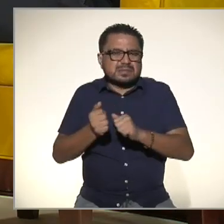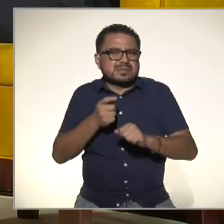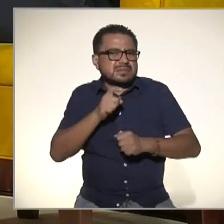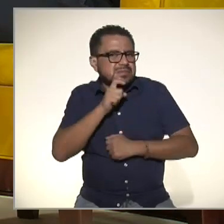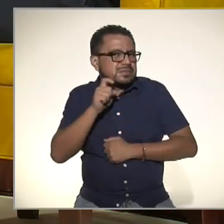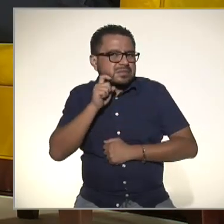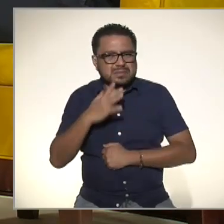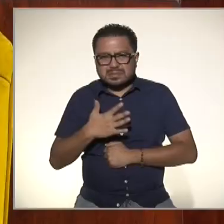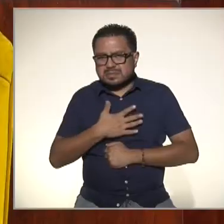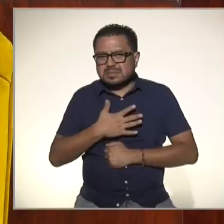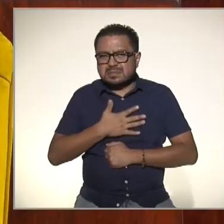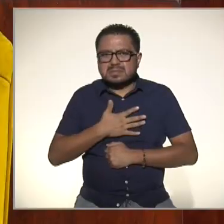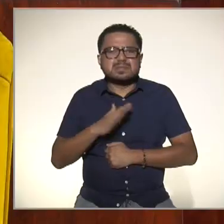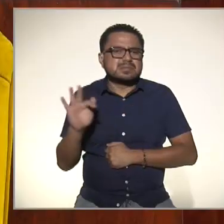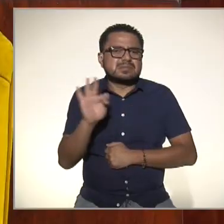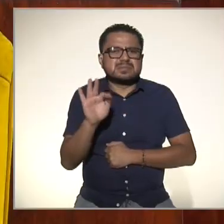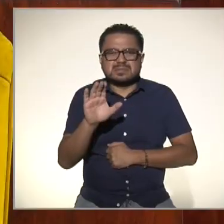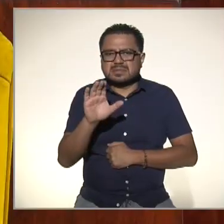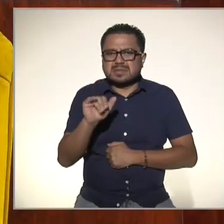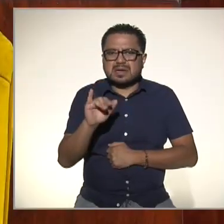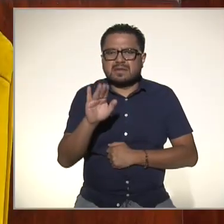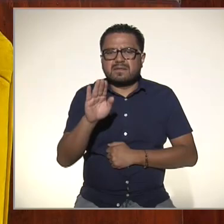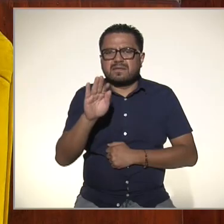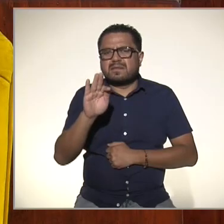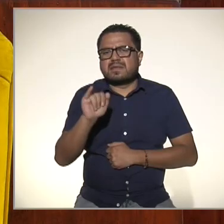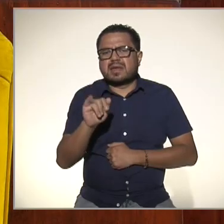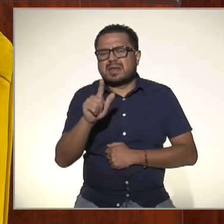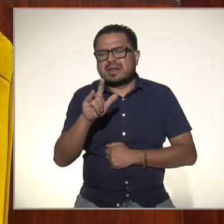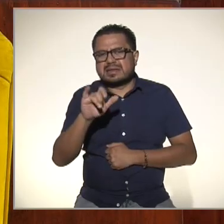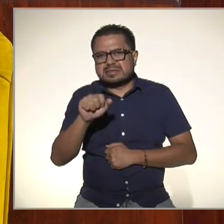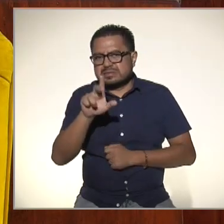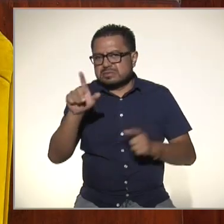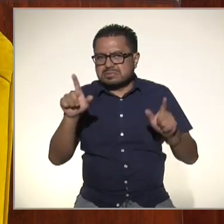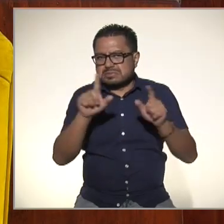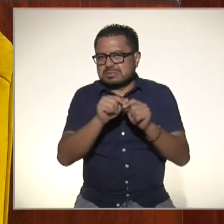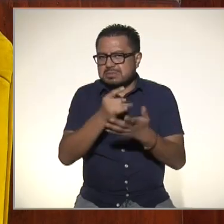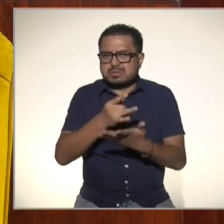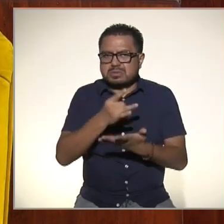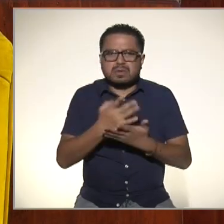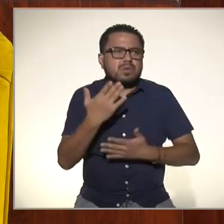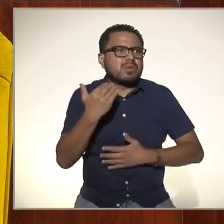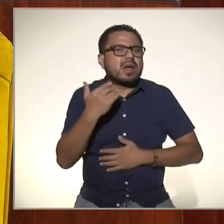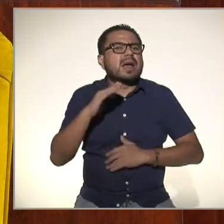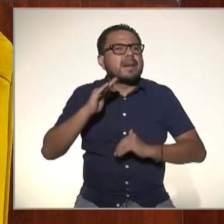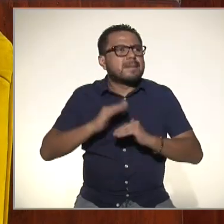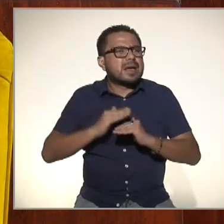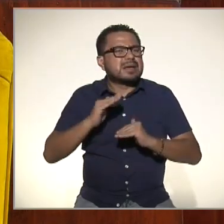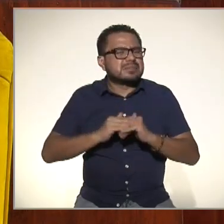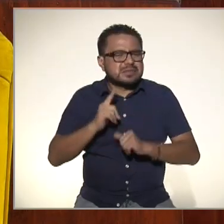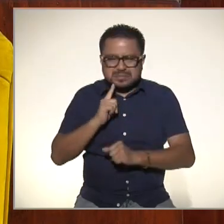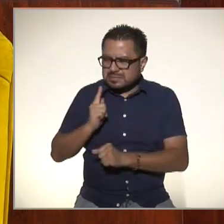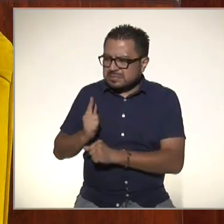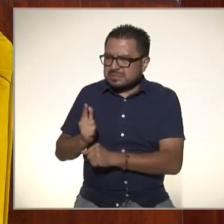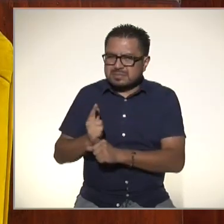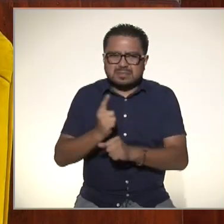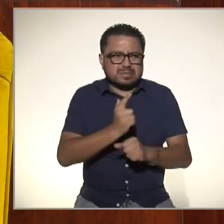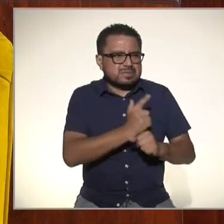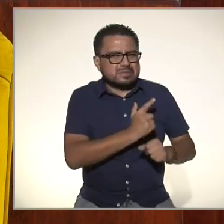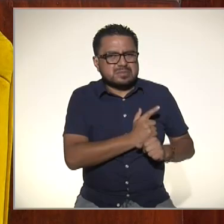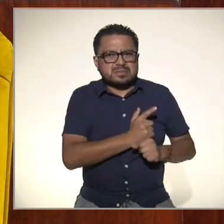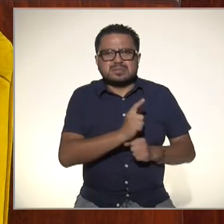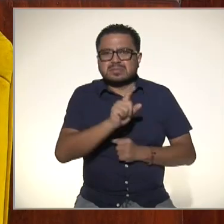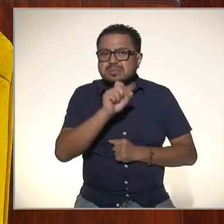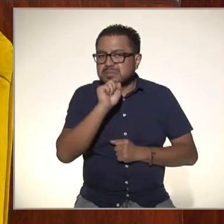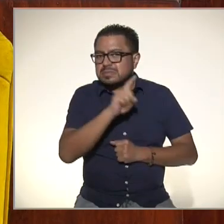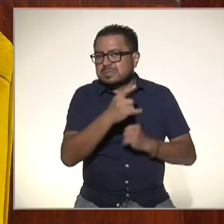sexualidad, me parece que en el caso de la sífilis algo que ha pasado es que no solamente hay más casos o se están presentando más casos,